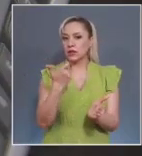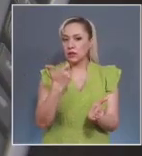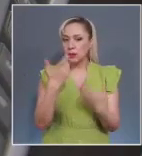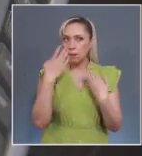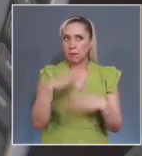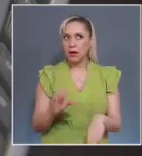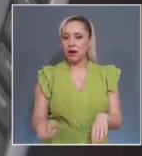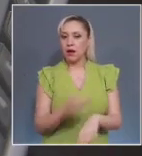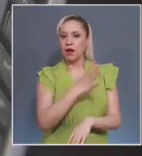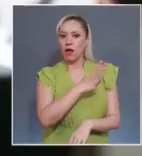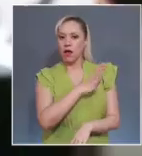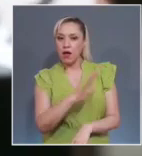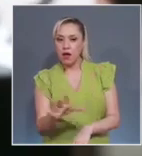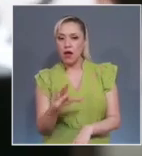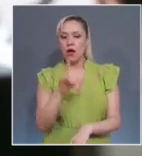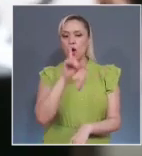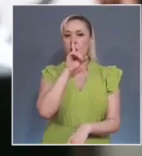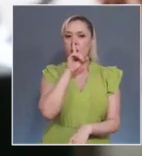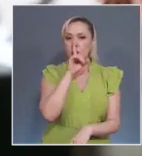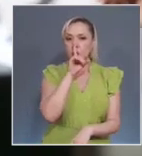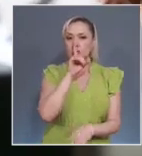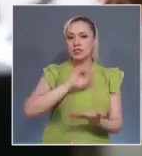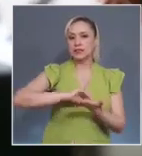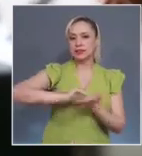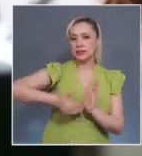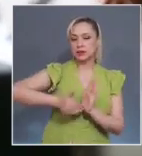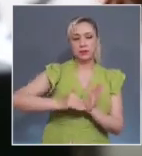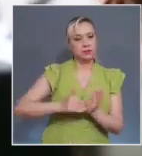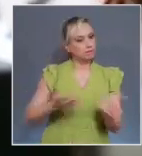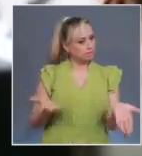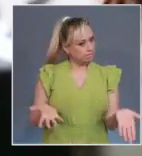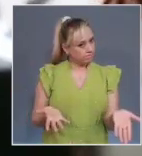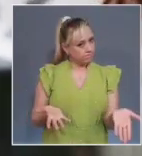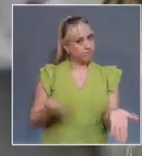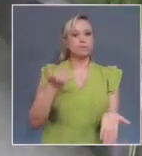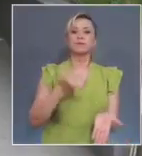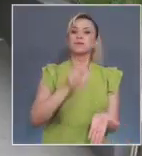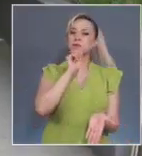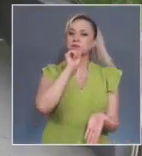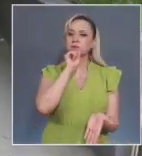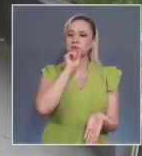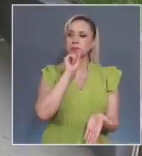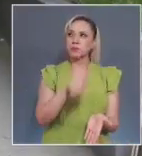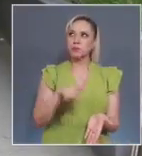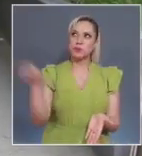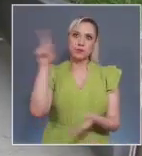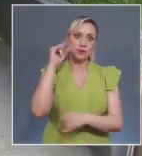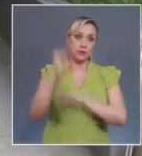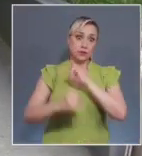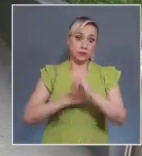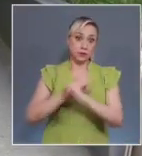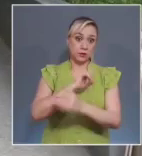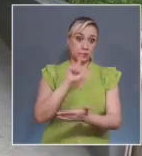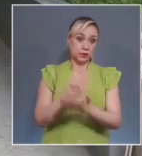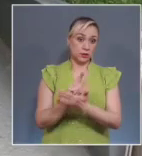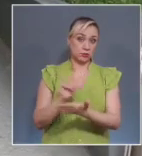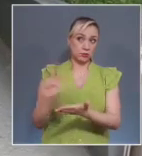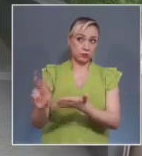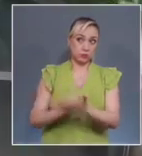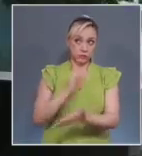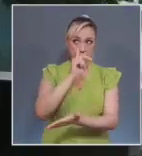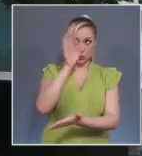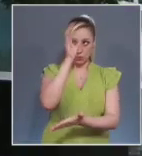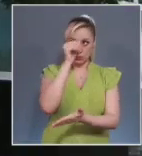dinero, además de que cumple con los compromisos internacionales en materia de transparencia fiscal e intercambio de información, pues